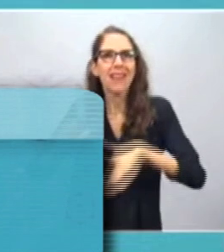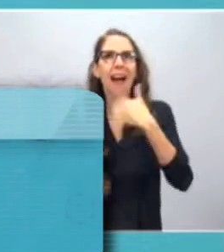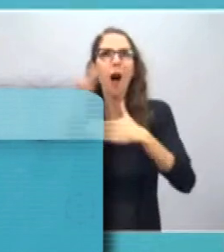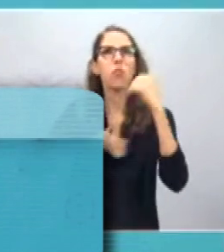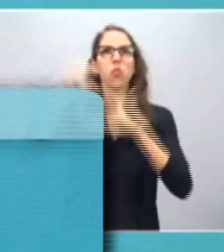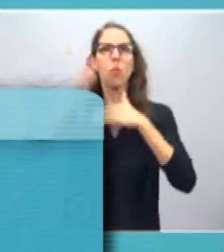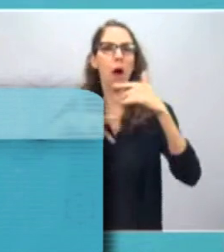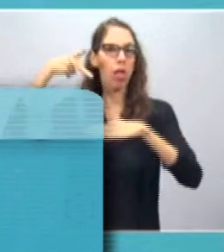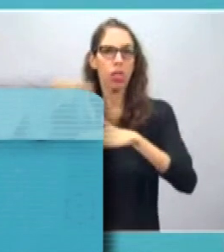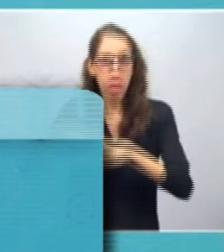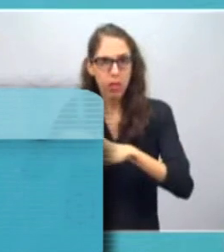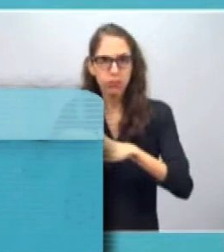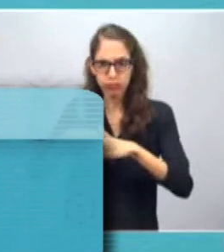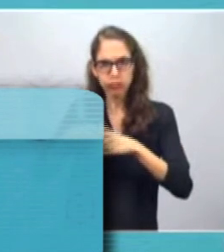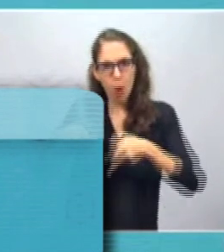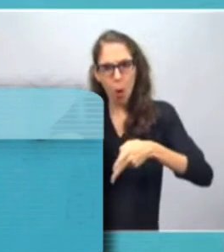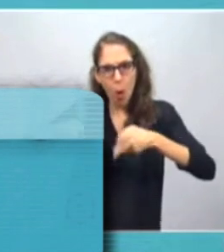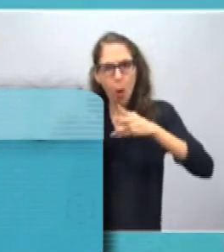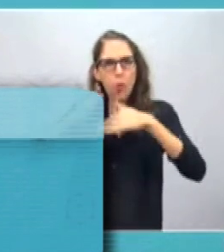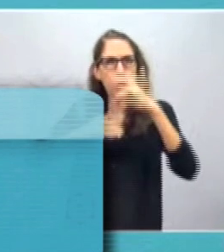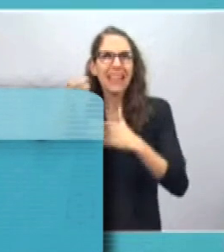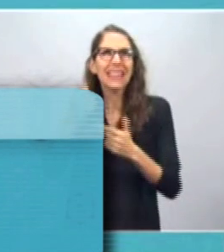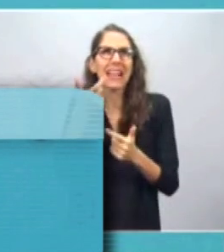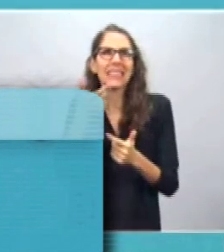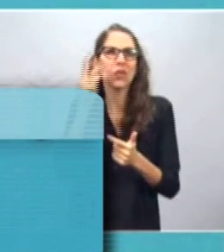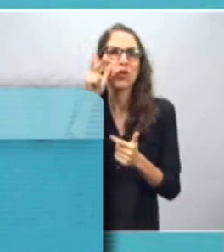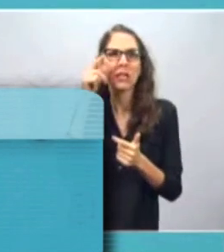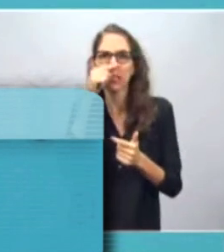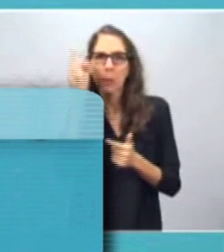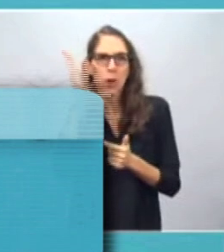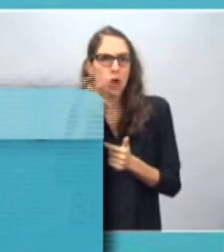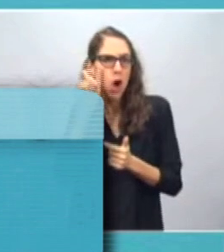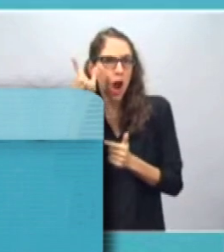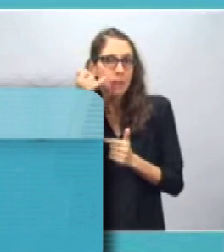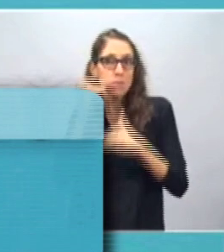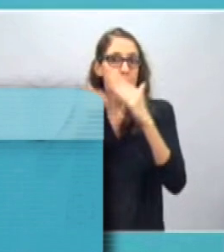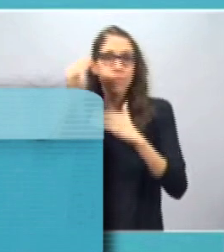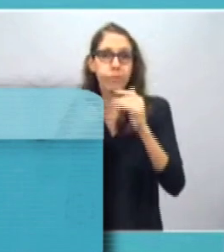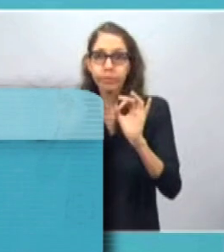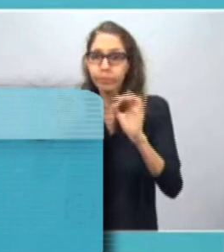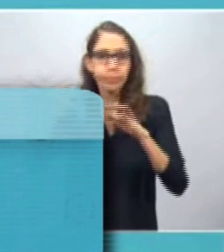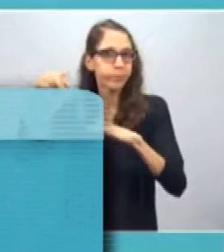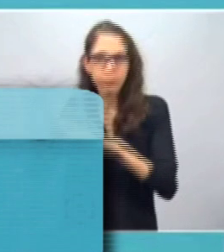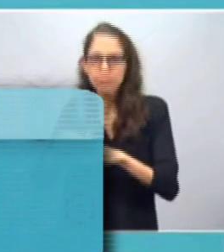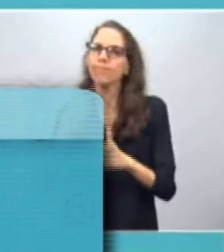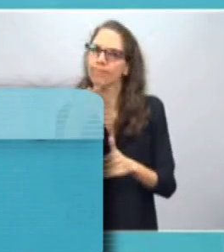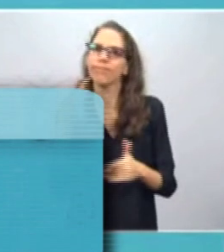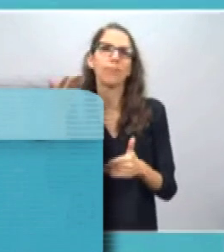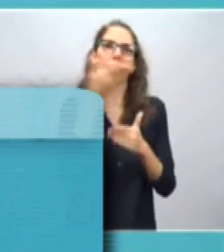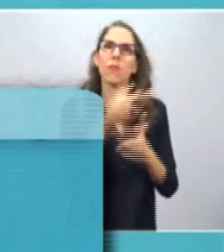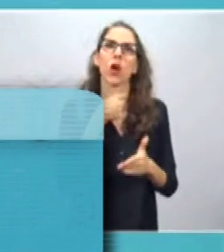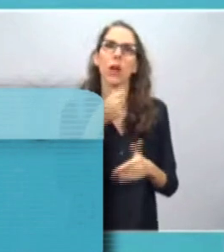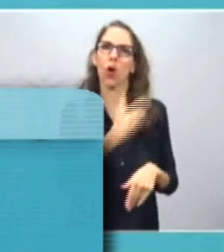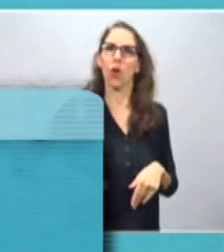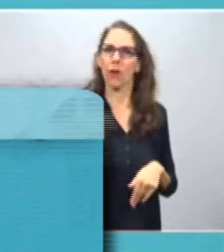a pesar de que tiene un avance de obra del orden del 87%, y vamos a solicitarle también al Gobierno Nacional que nos traspase la jurisdicción,